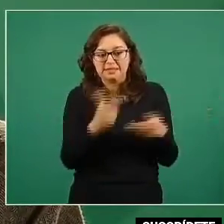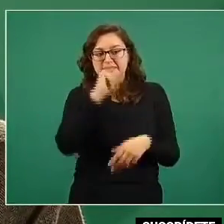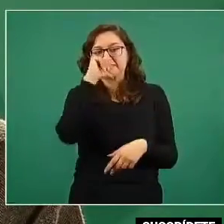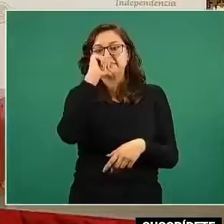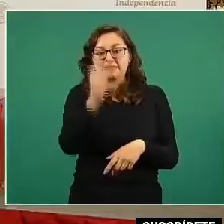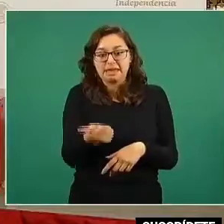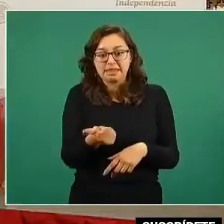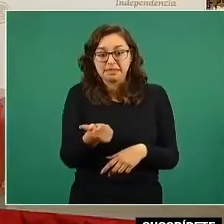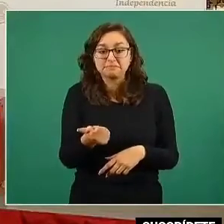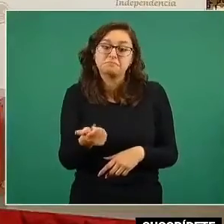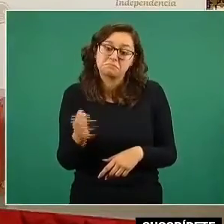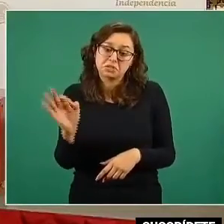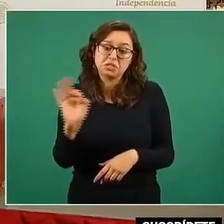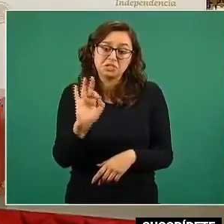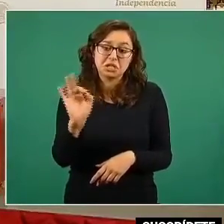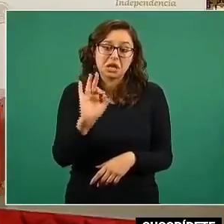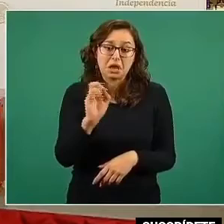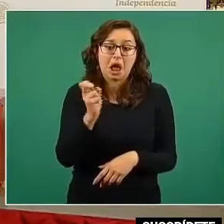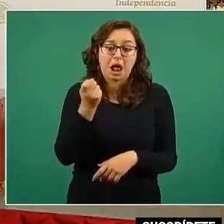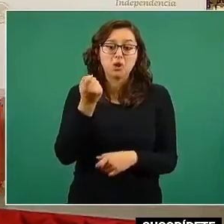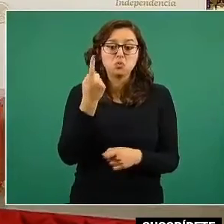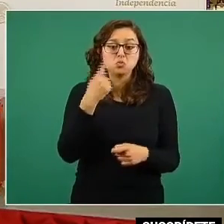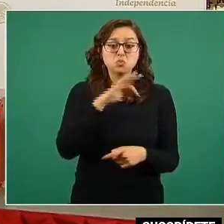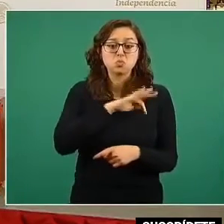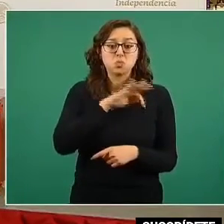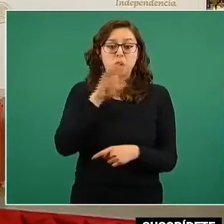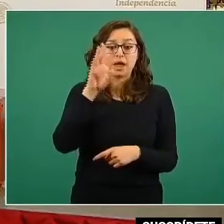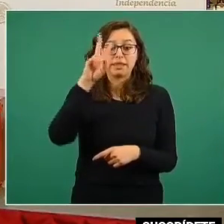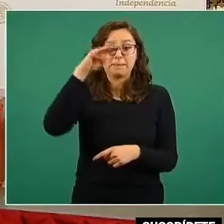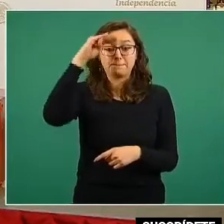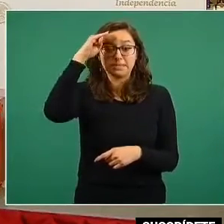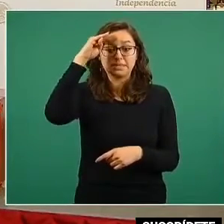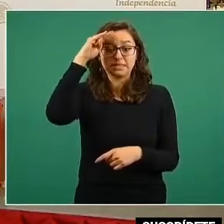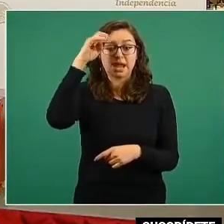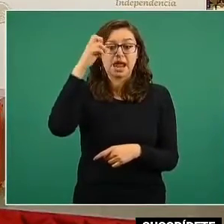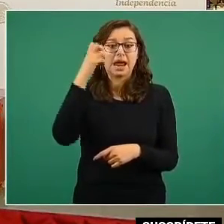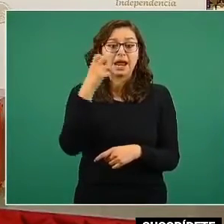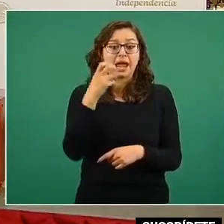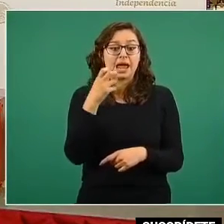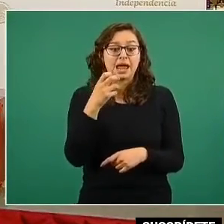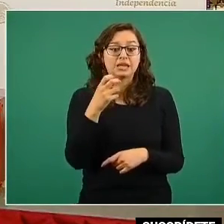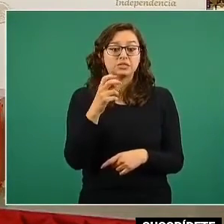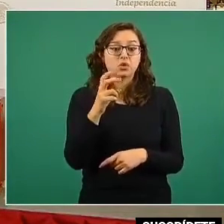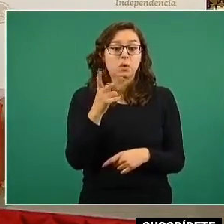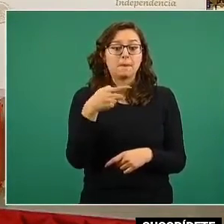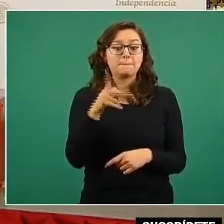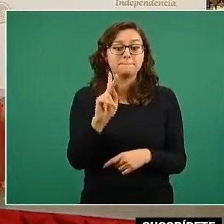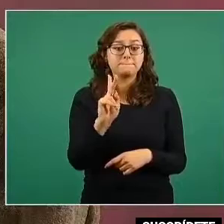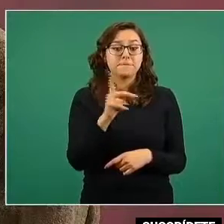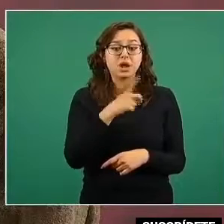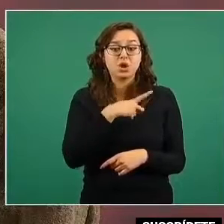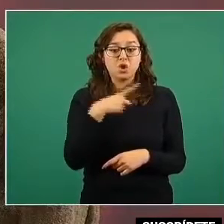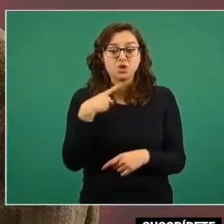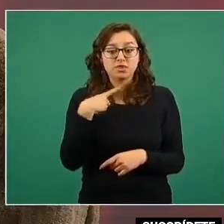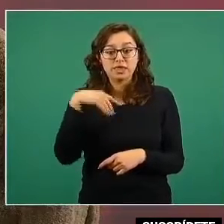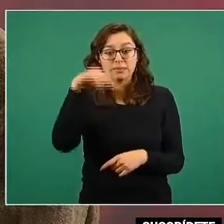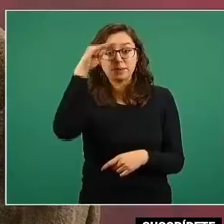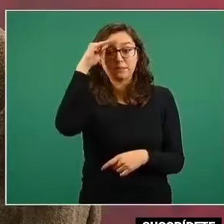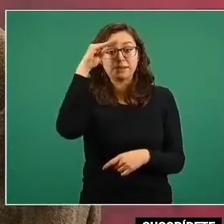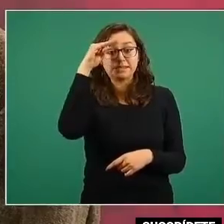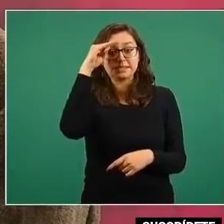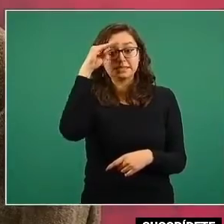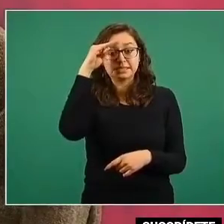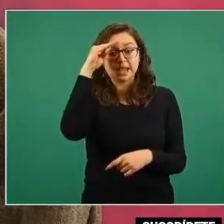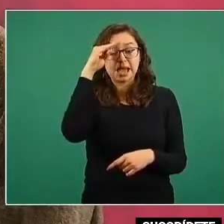gobernadoras. Aquí vale la pena retomar un poco la memoria sobre